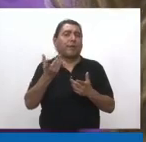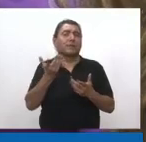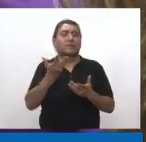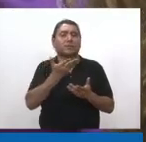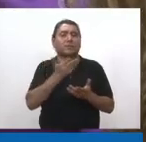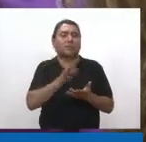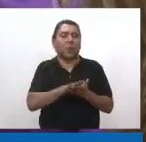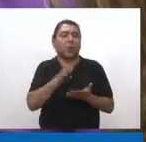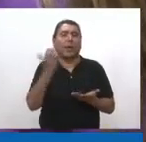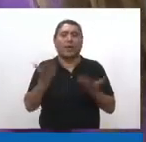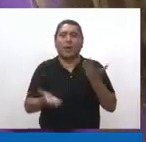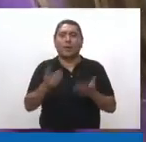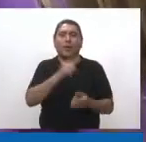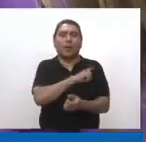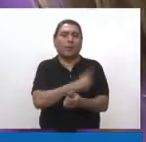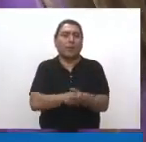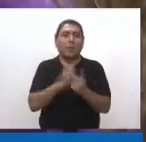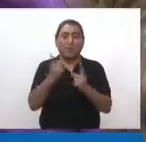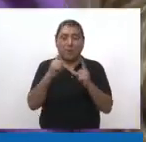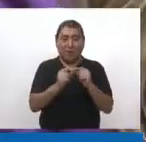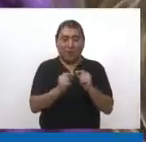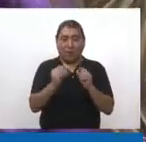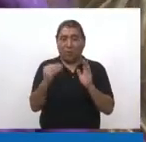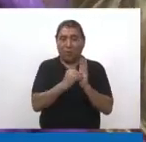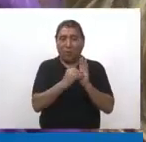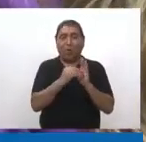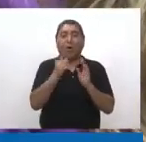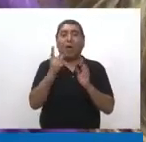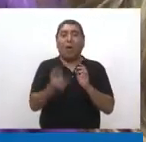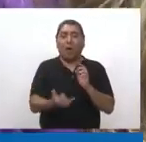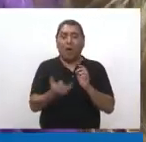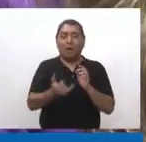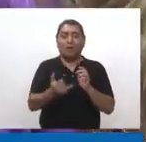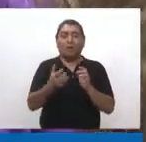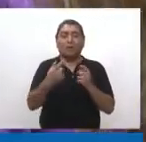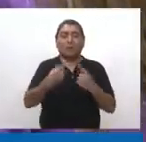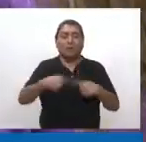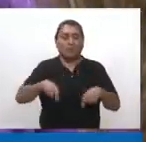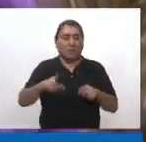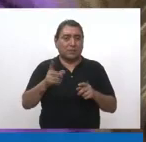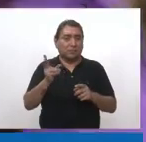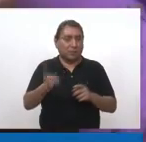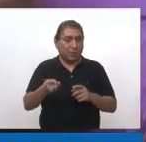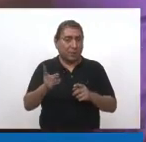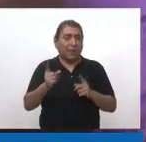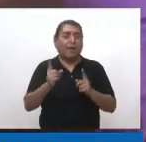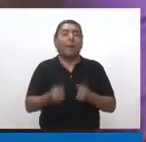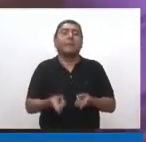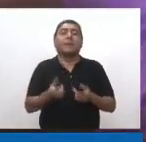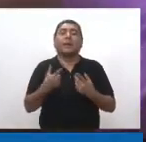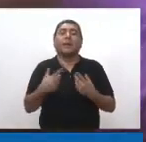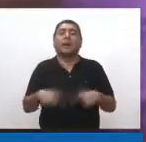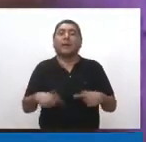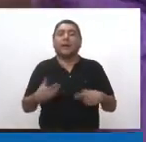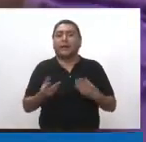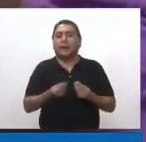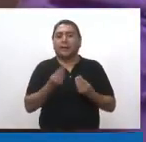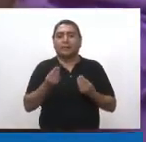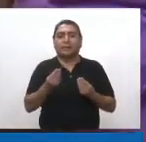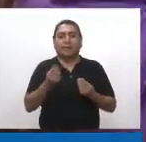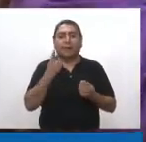poderes. Y en ese mismo artículo, por eso establecieron materias prohibidas, pero además